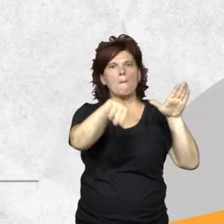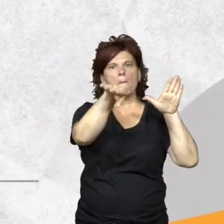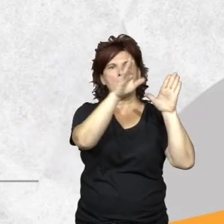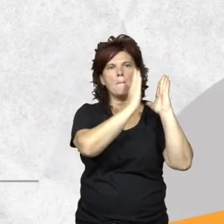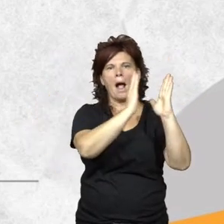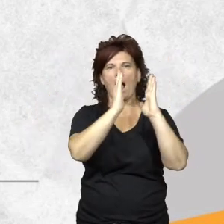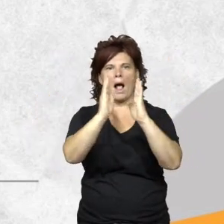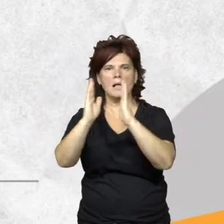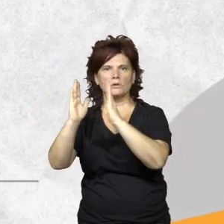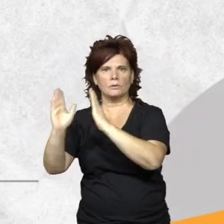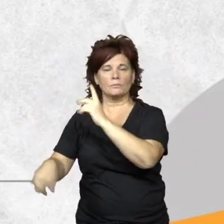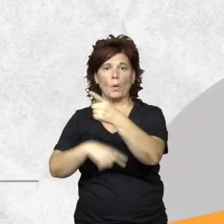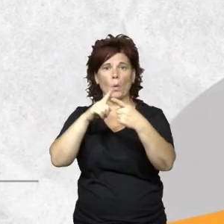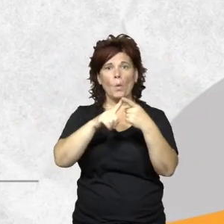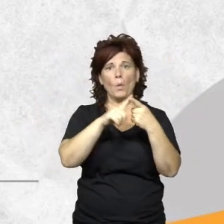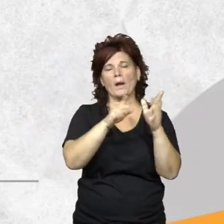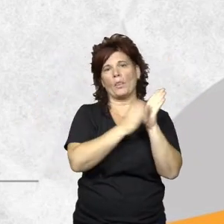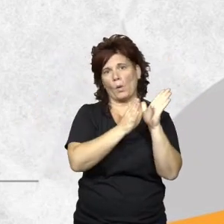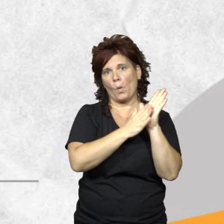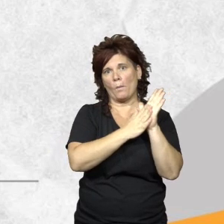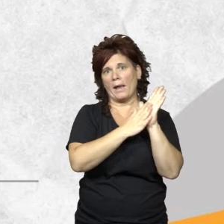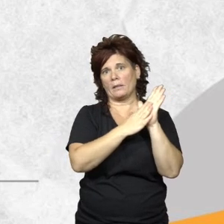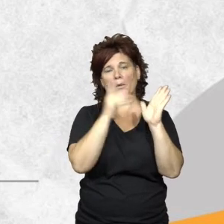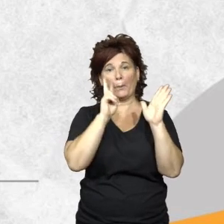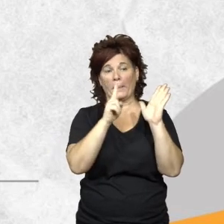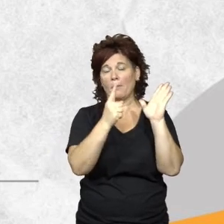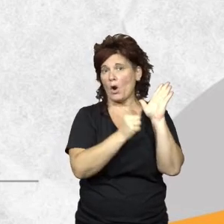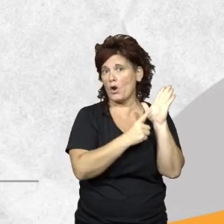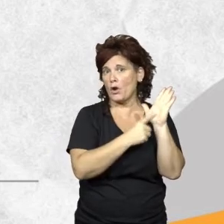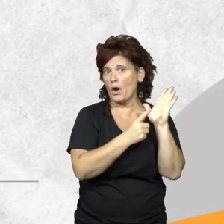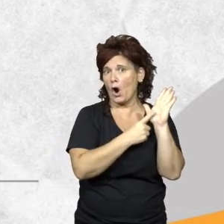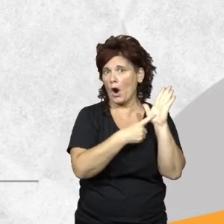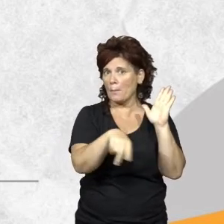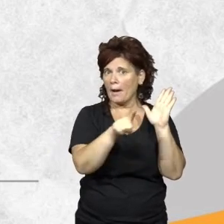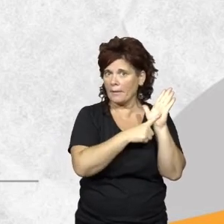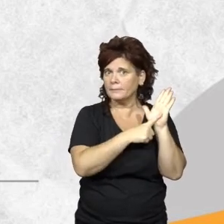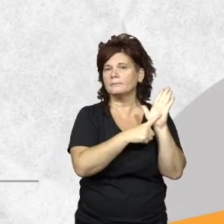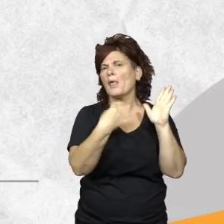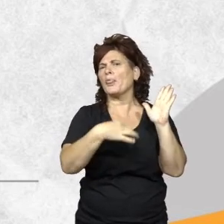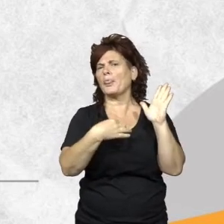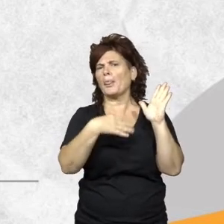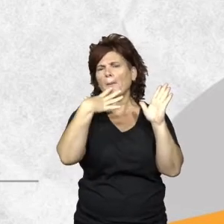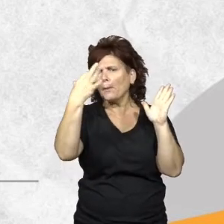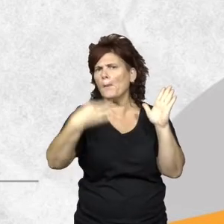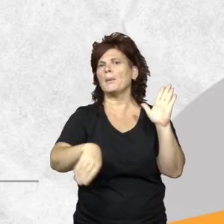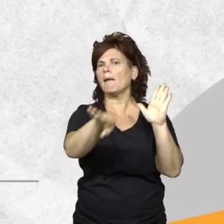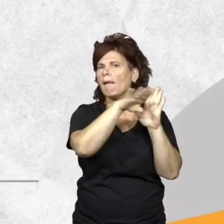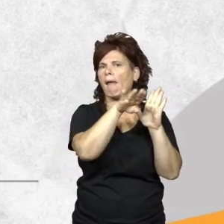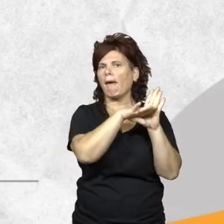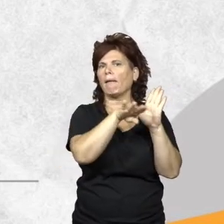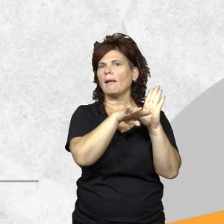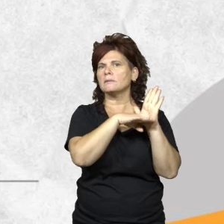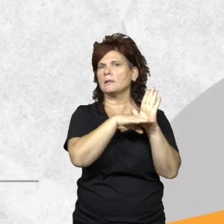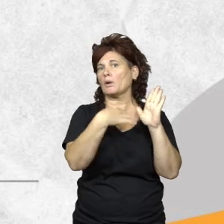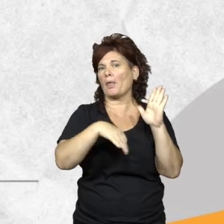una es la documental, que vimos la normativa, tienen que cumplir con ciertos requisitos que tienen que